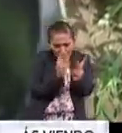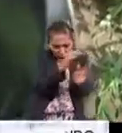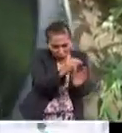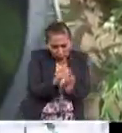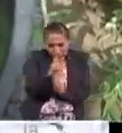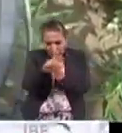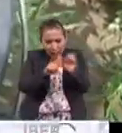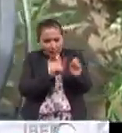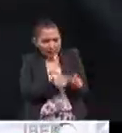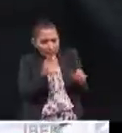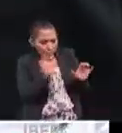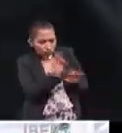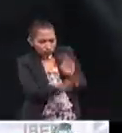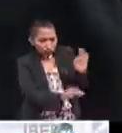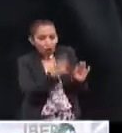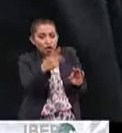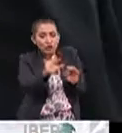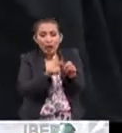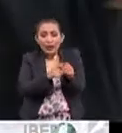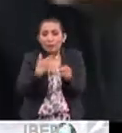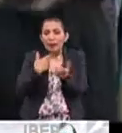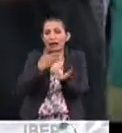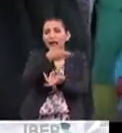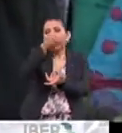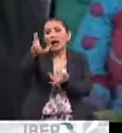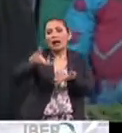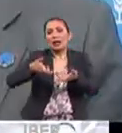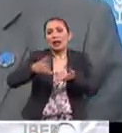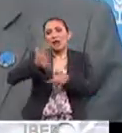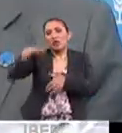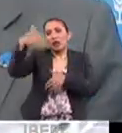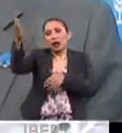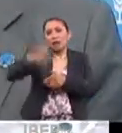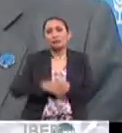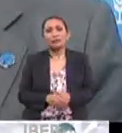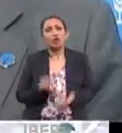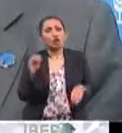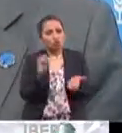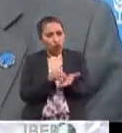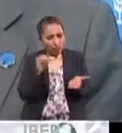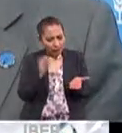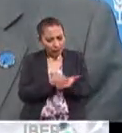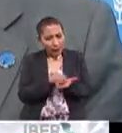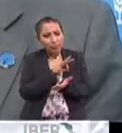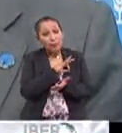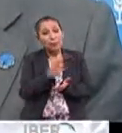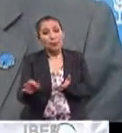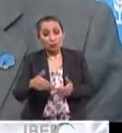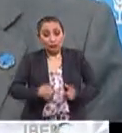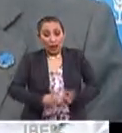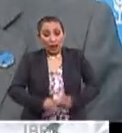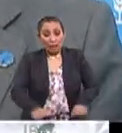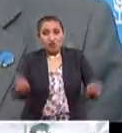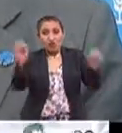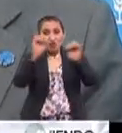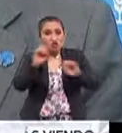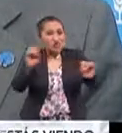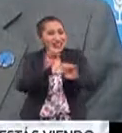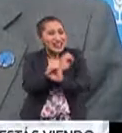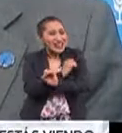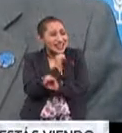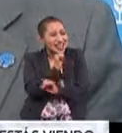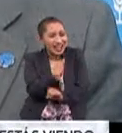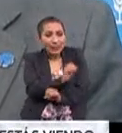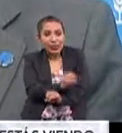y animales de granja junto con sus especies silvestres conexas. Aún es posible alcanzar el hambre cero si todas